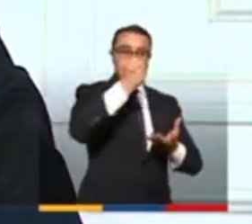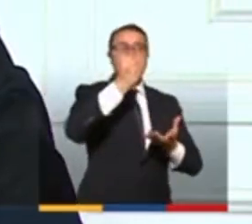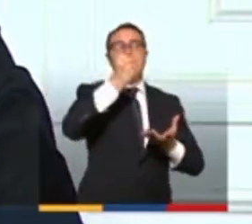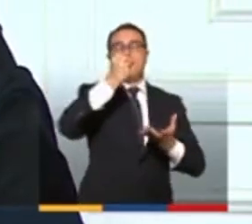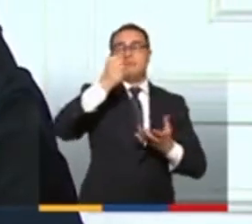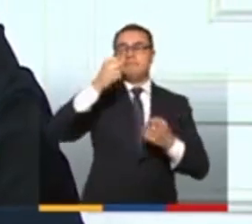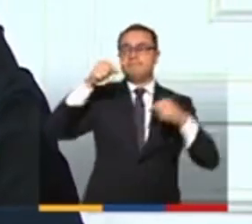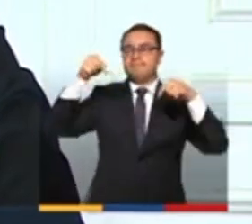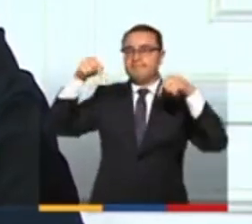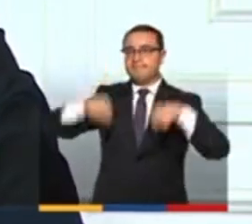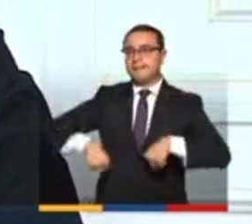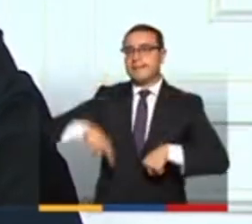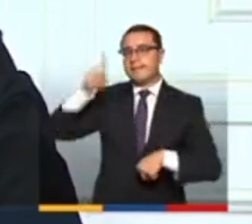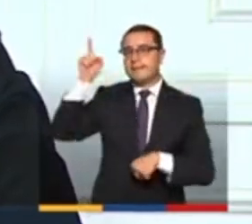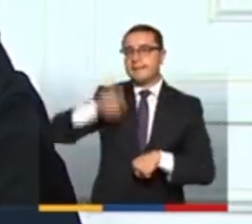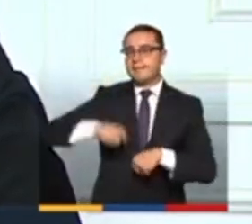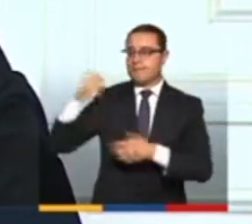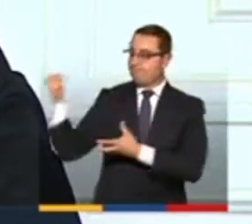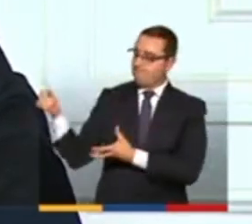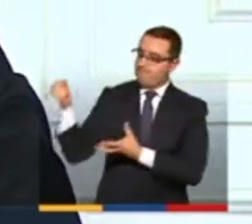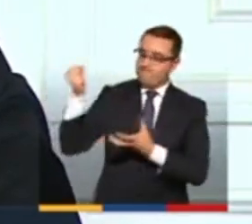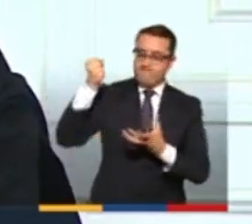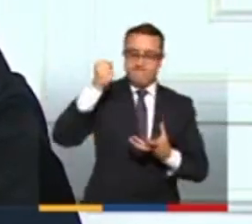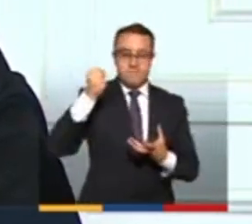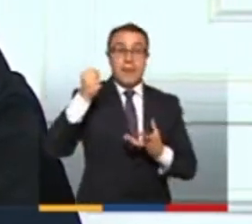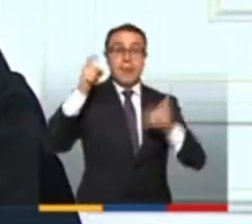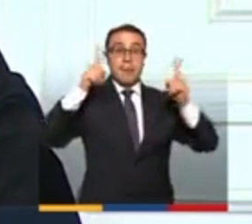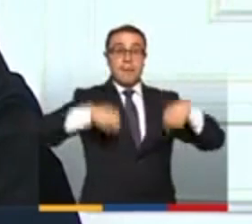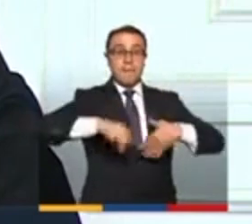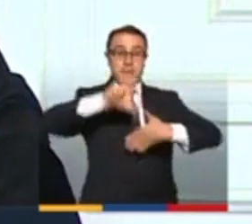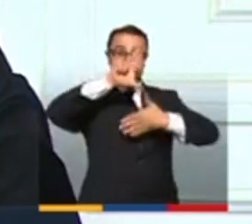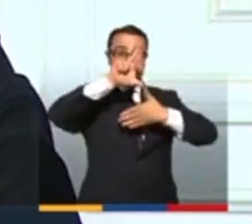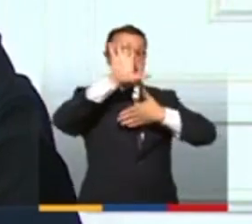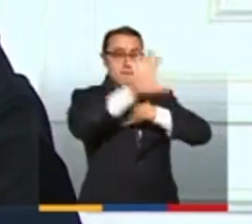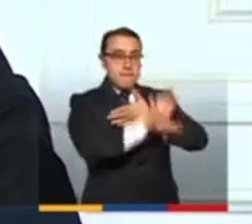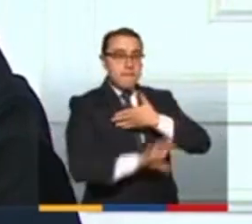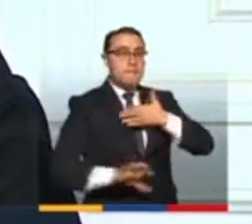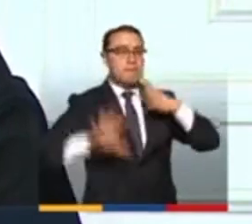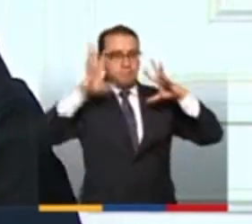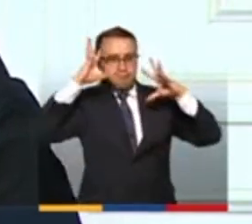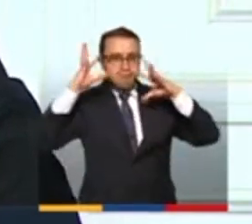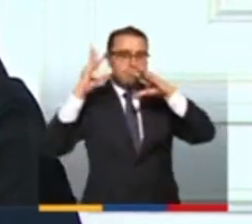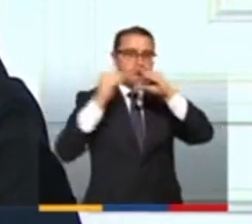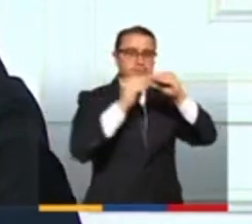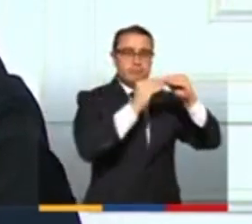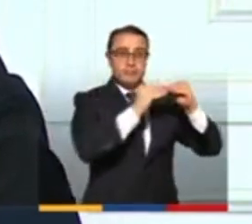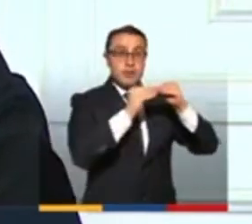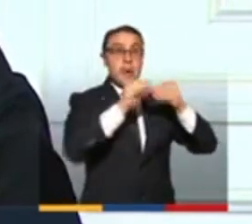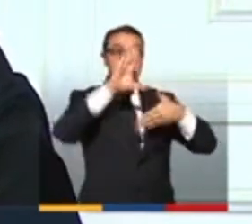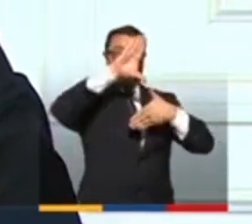con un tratado que hay que impulsar a nivel latinoamericano, a nivel de la comunidad andina, ojalá,